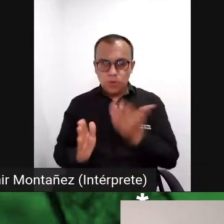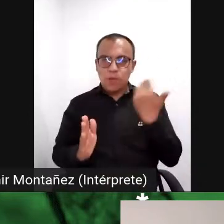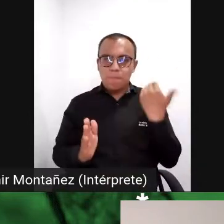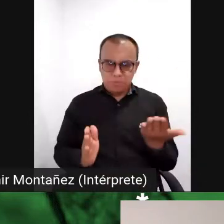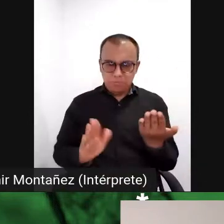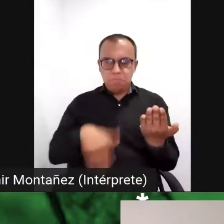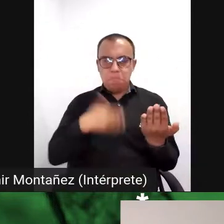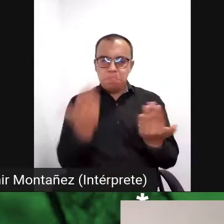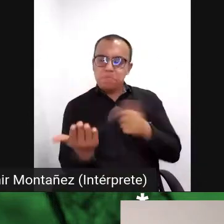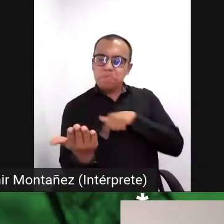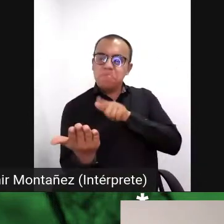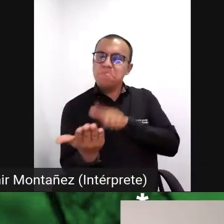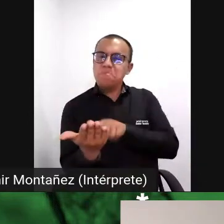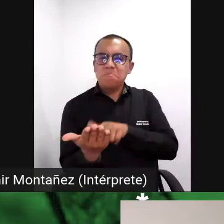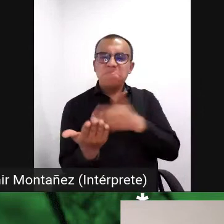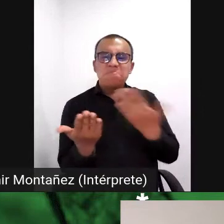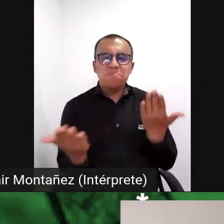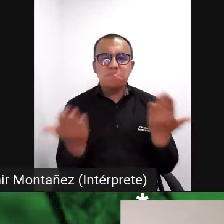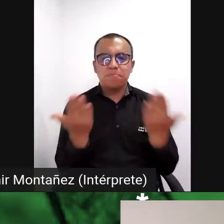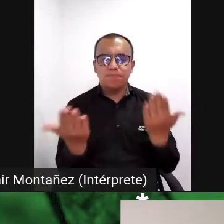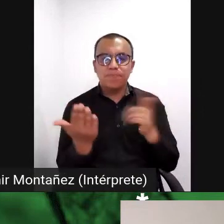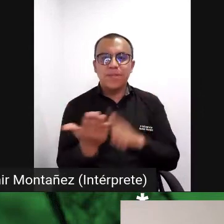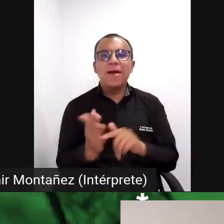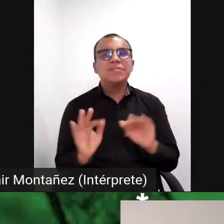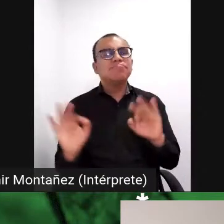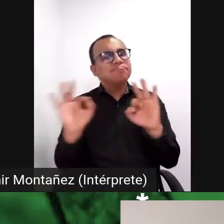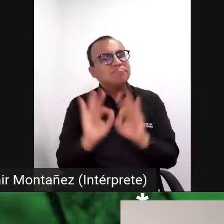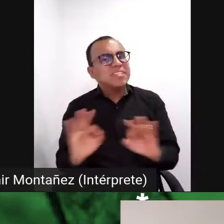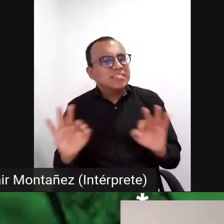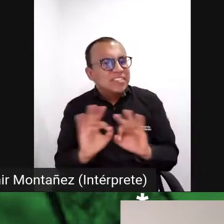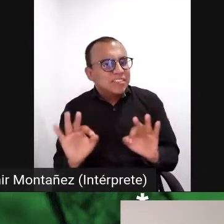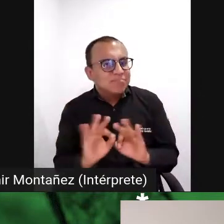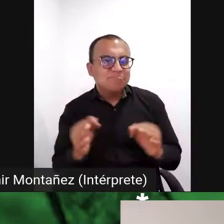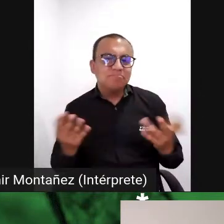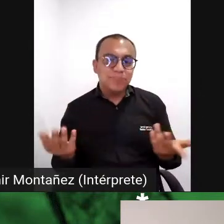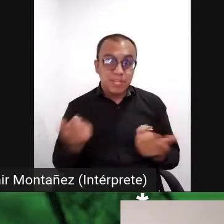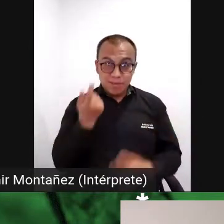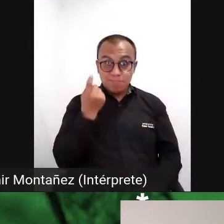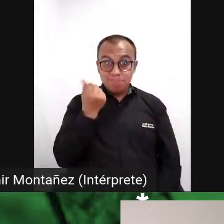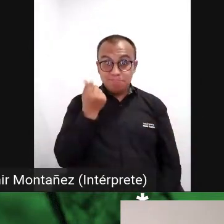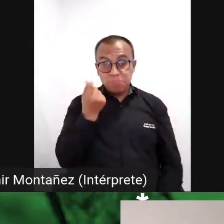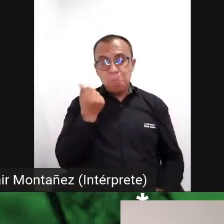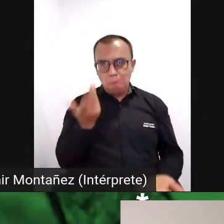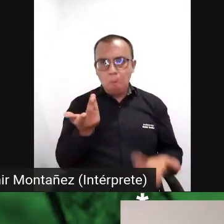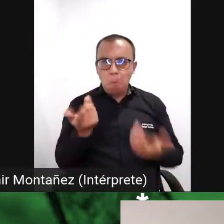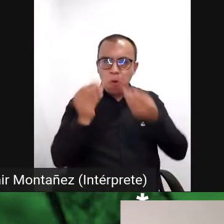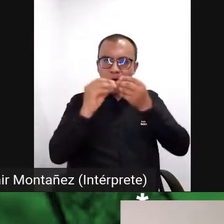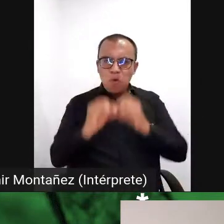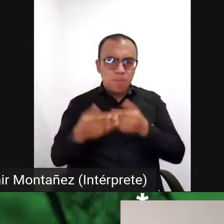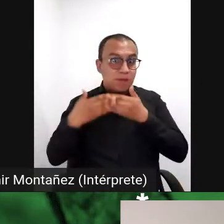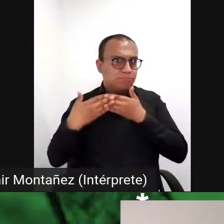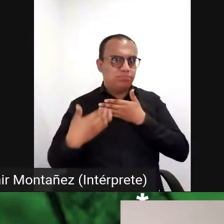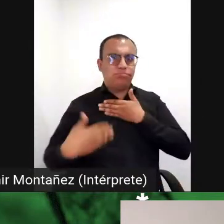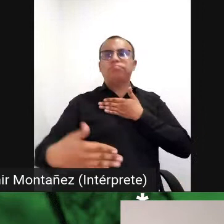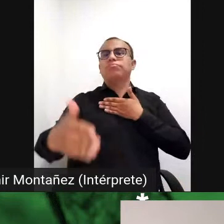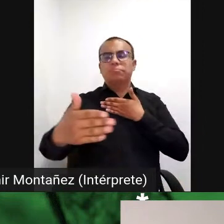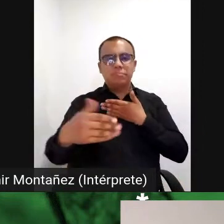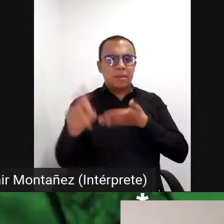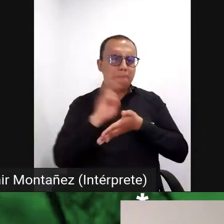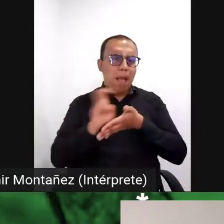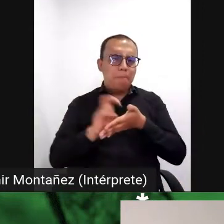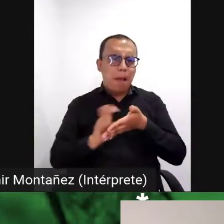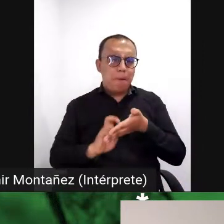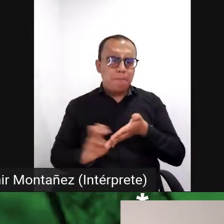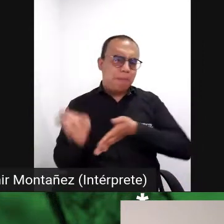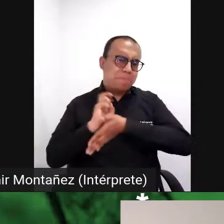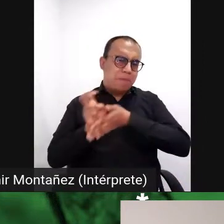digamos, más sencilla, que se pudieran por costos hacer un tiraje muy grande para que le llegara a la ciudadanía en